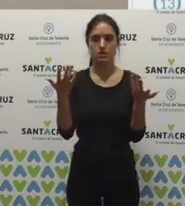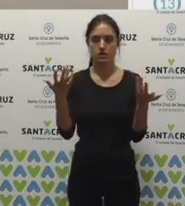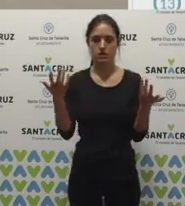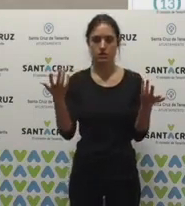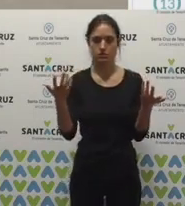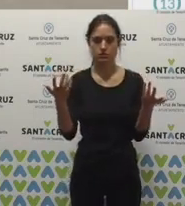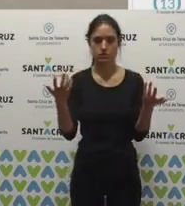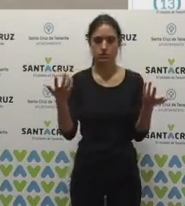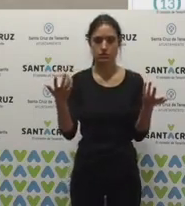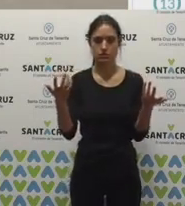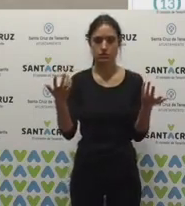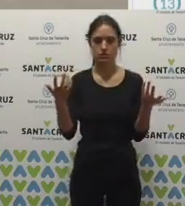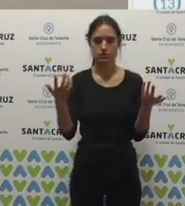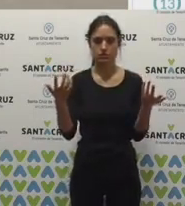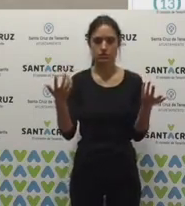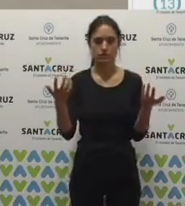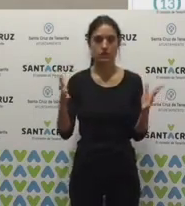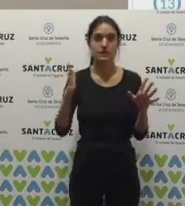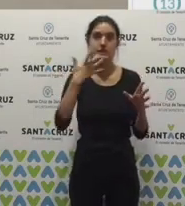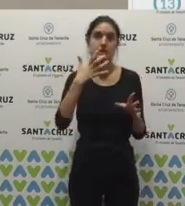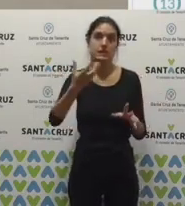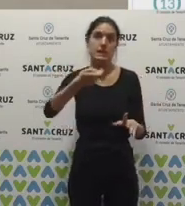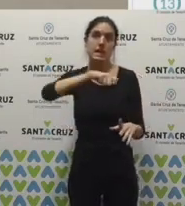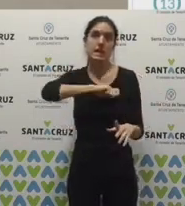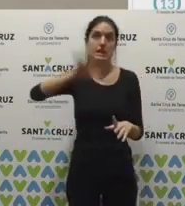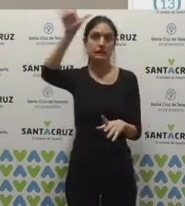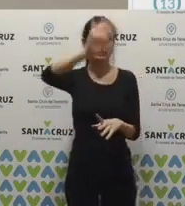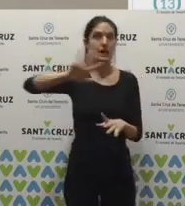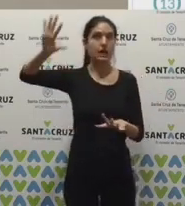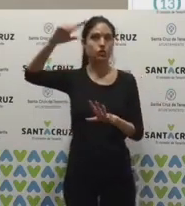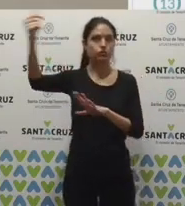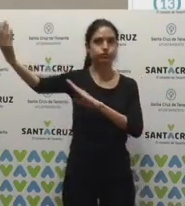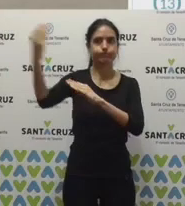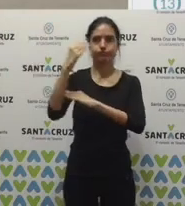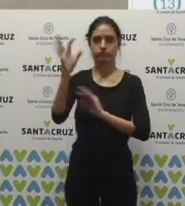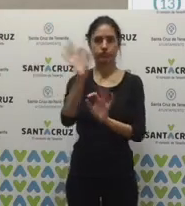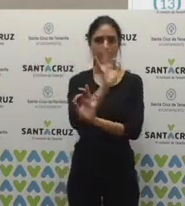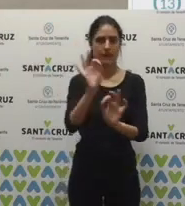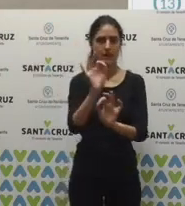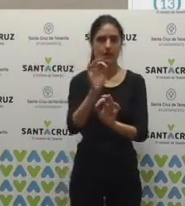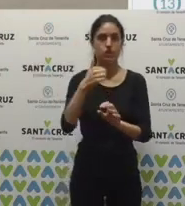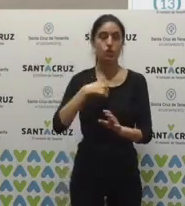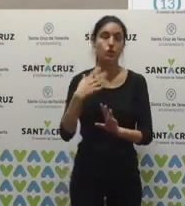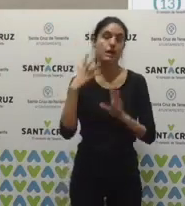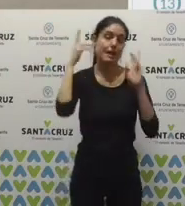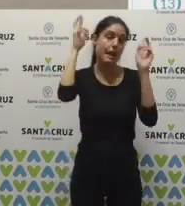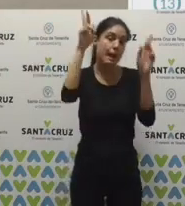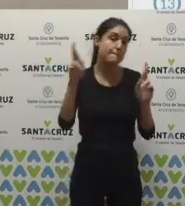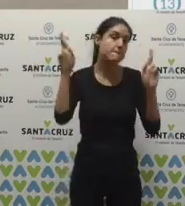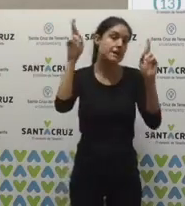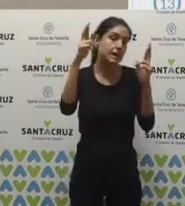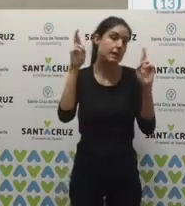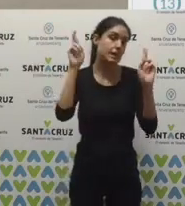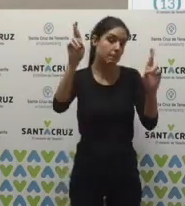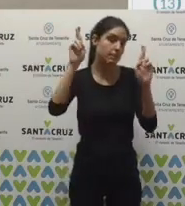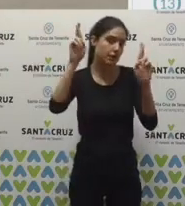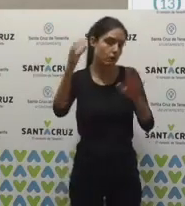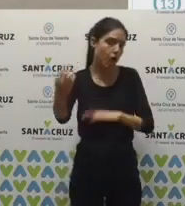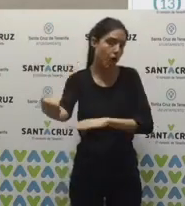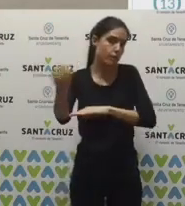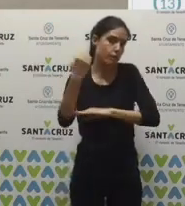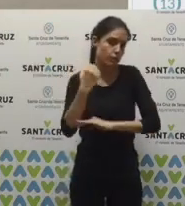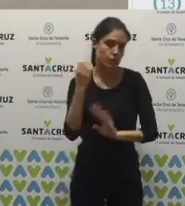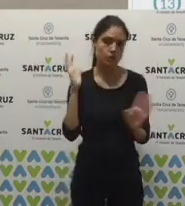nos diera una línea de financiación y espero que todos los grupos lo apoyen como apoyaron esta y otras medidas de buen gobierno